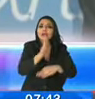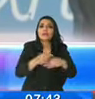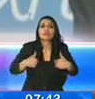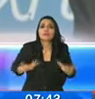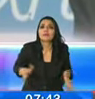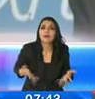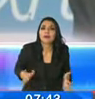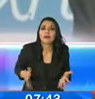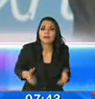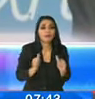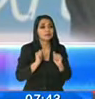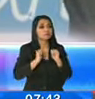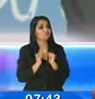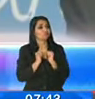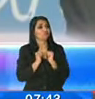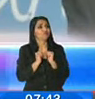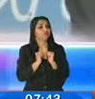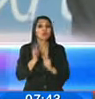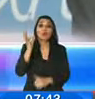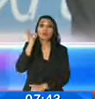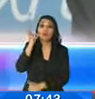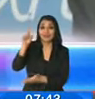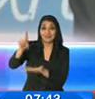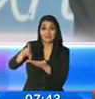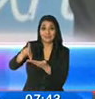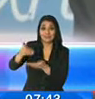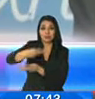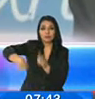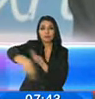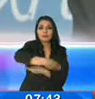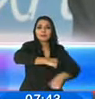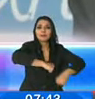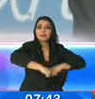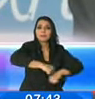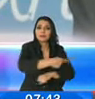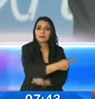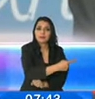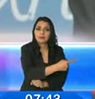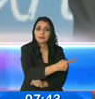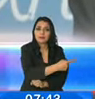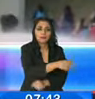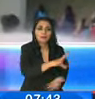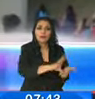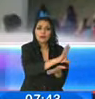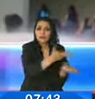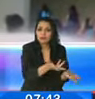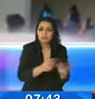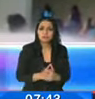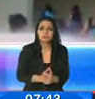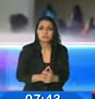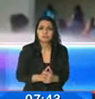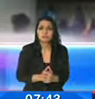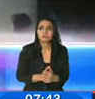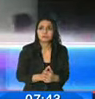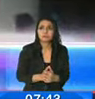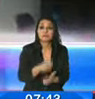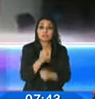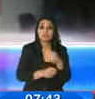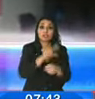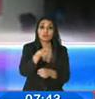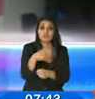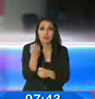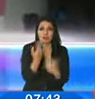así. La directora distrital le devuelve el trámite a la unidad educativa. Del año 2014 al